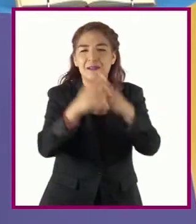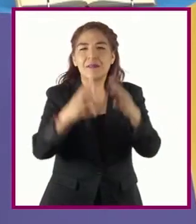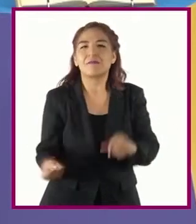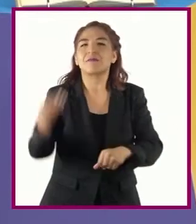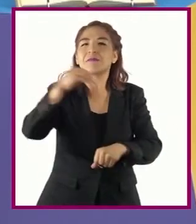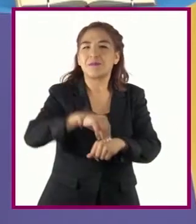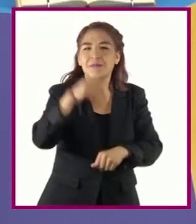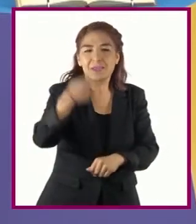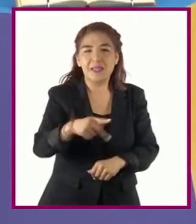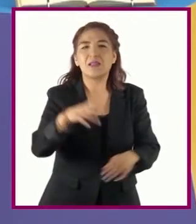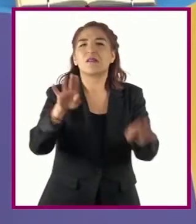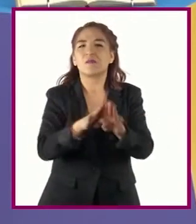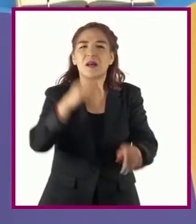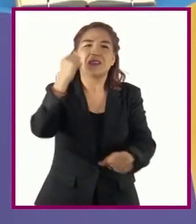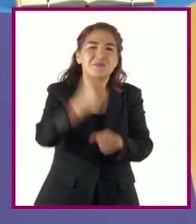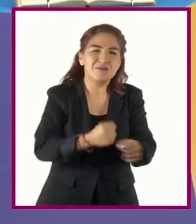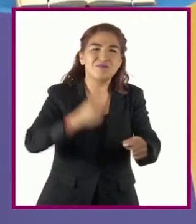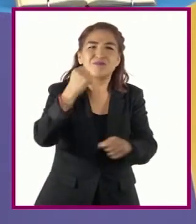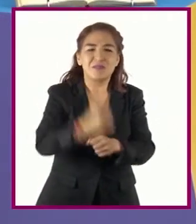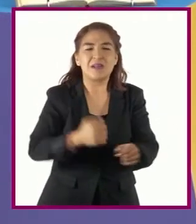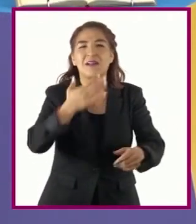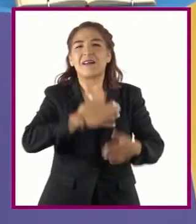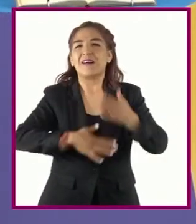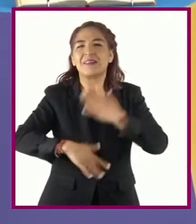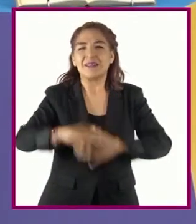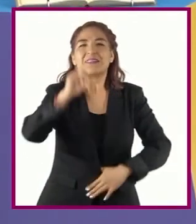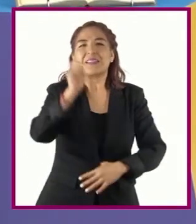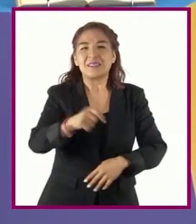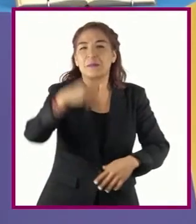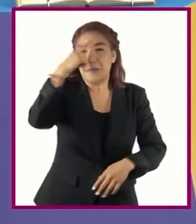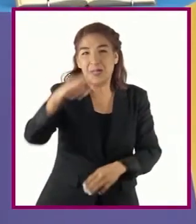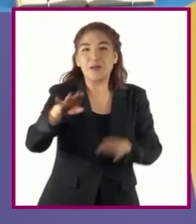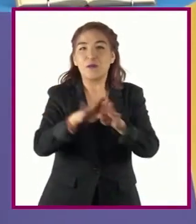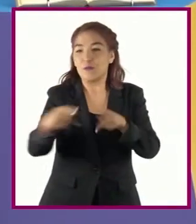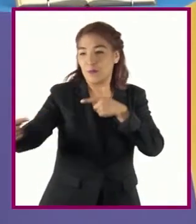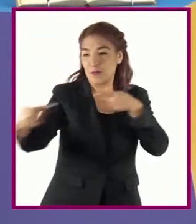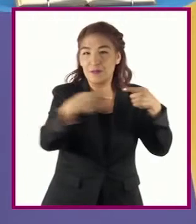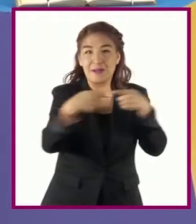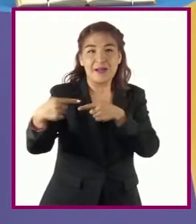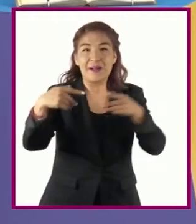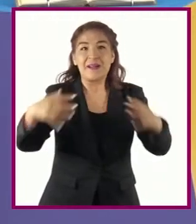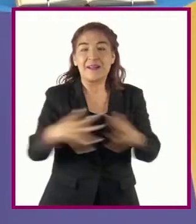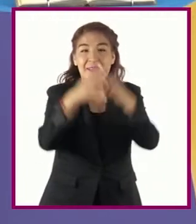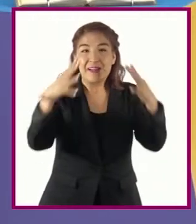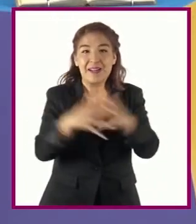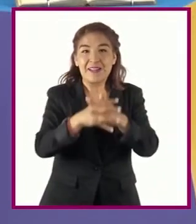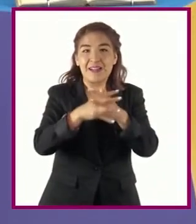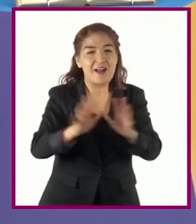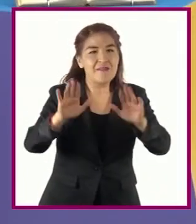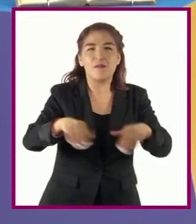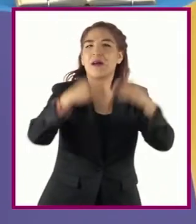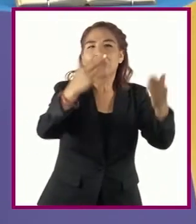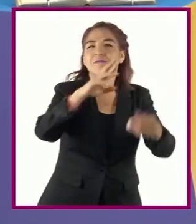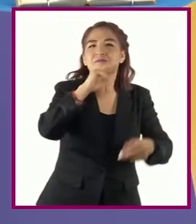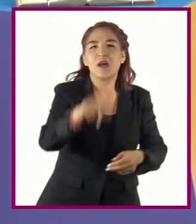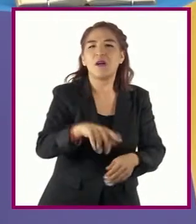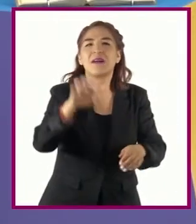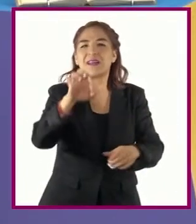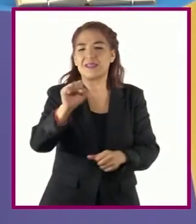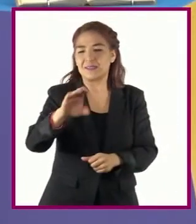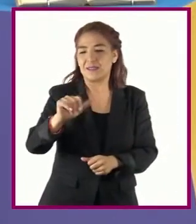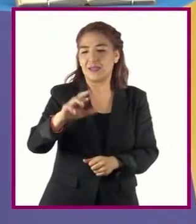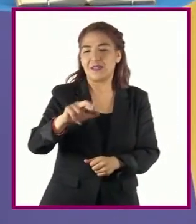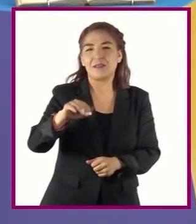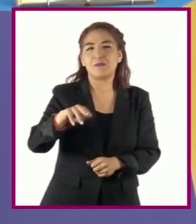implementando una guerra de desgaste, esto es, evitando el enfrentamiento directo en campo abierto y optando por las escaramuzas de